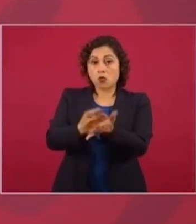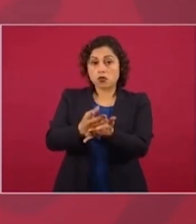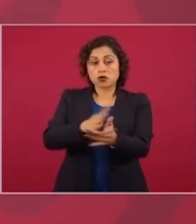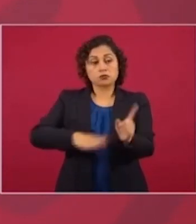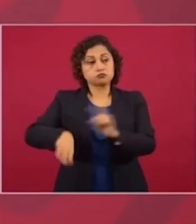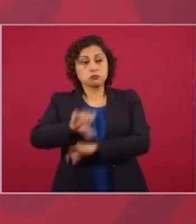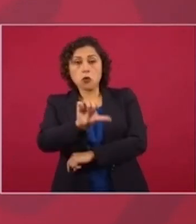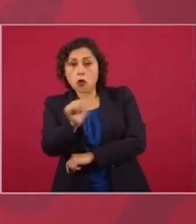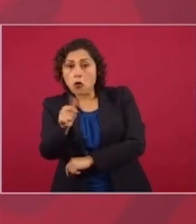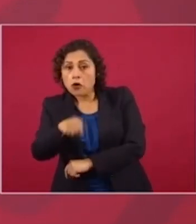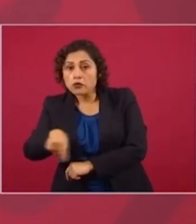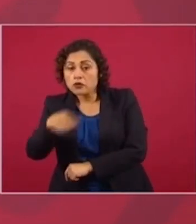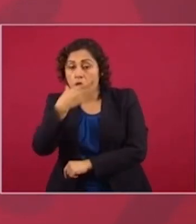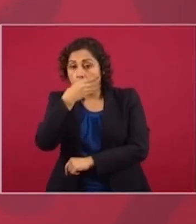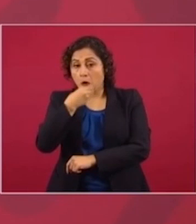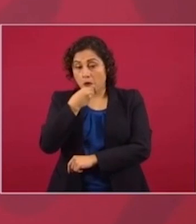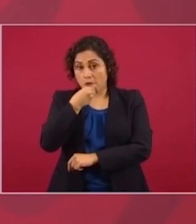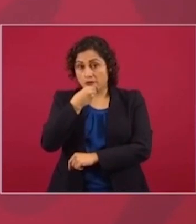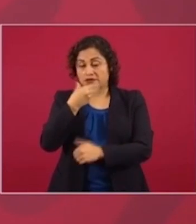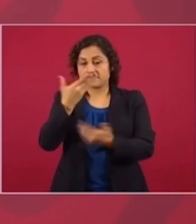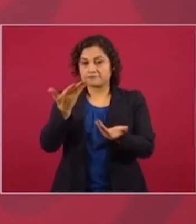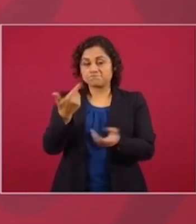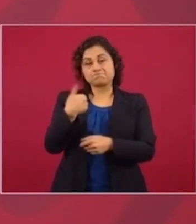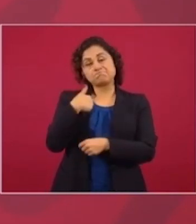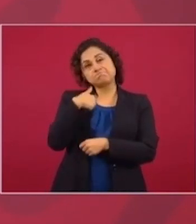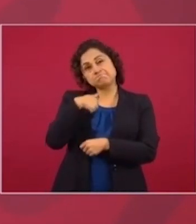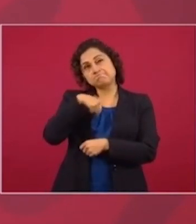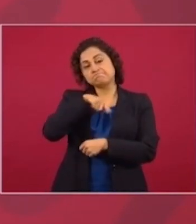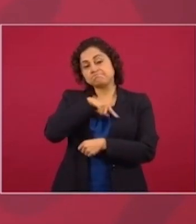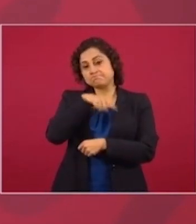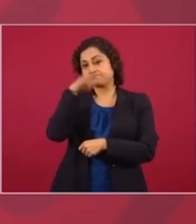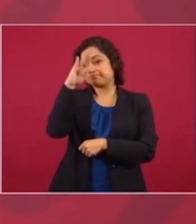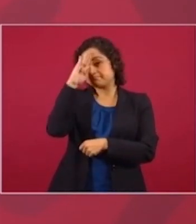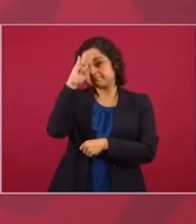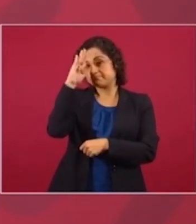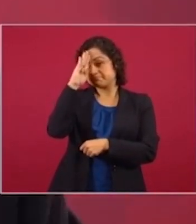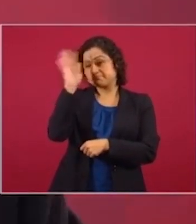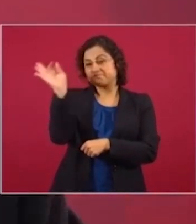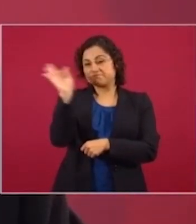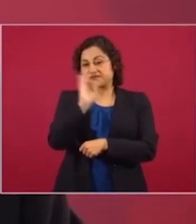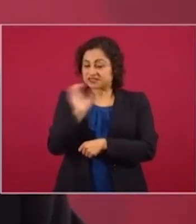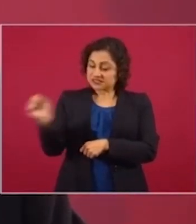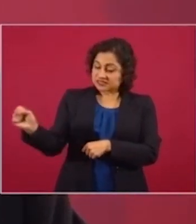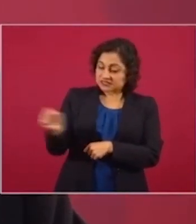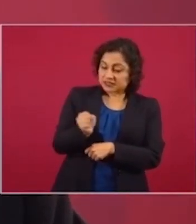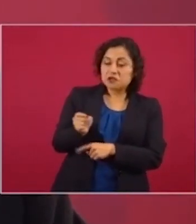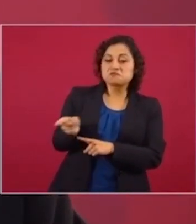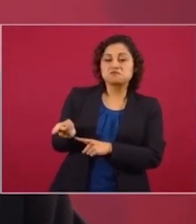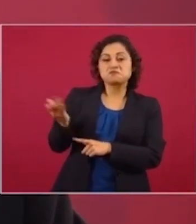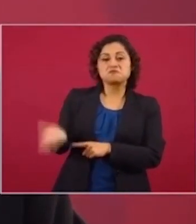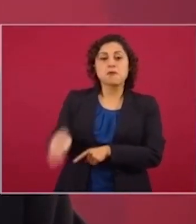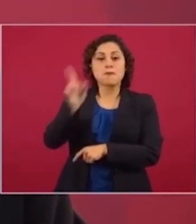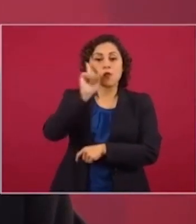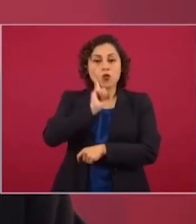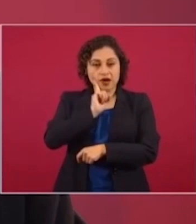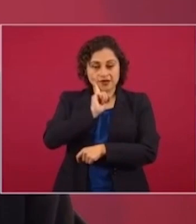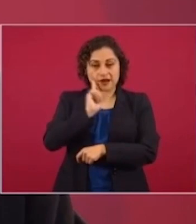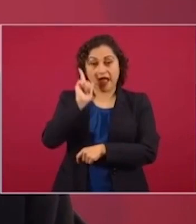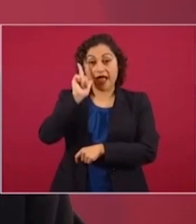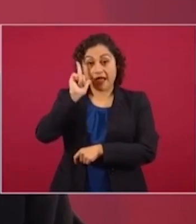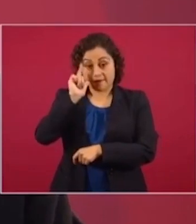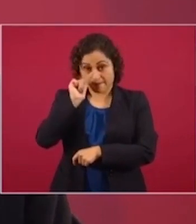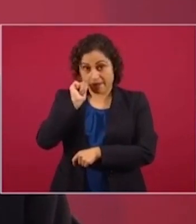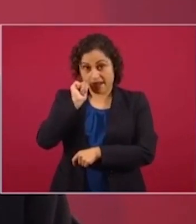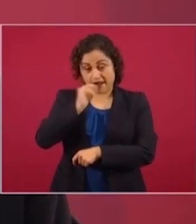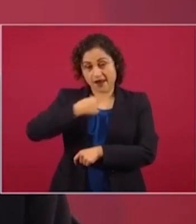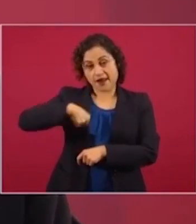hombres. Entonces vamos a procurar que sea una mujer. Mañana